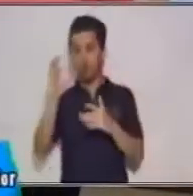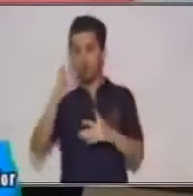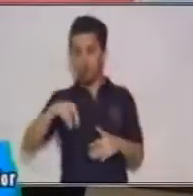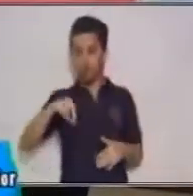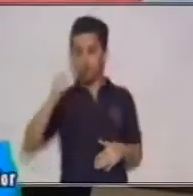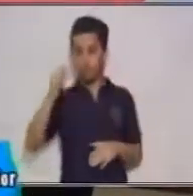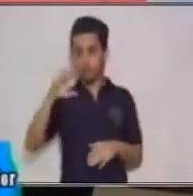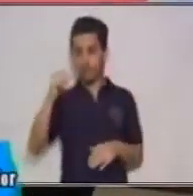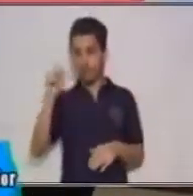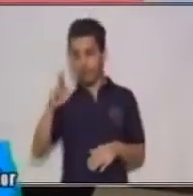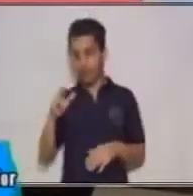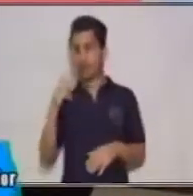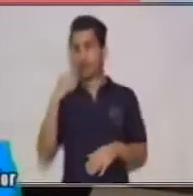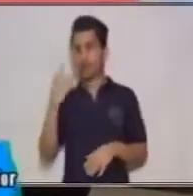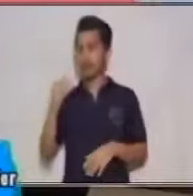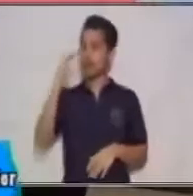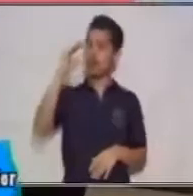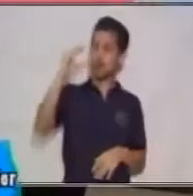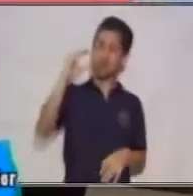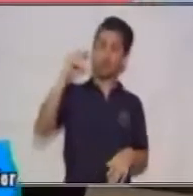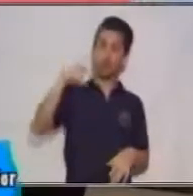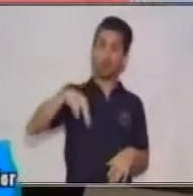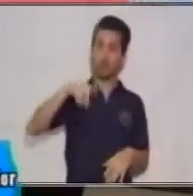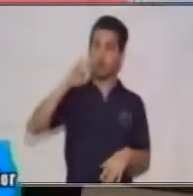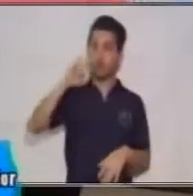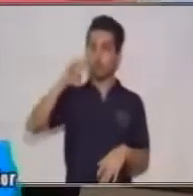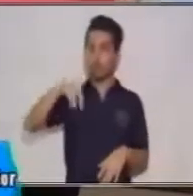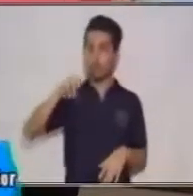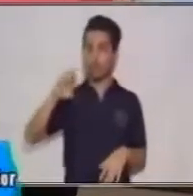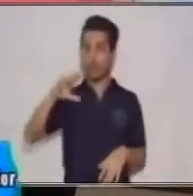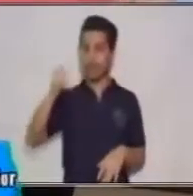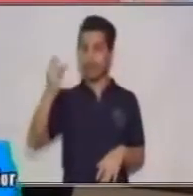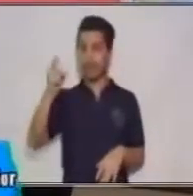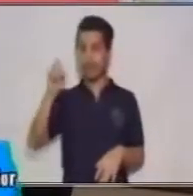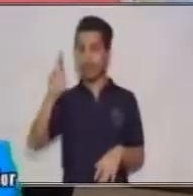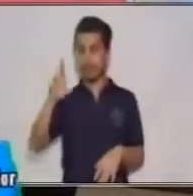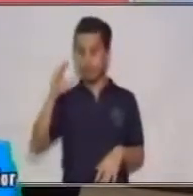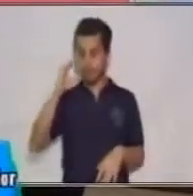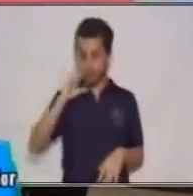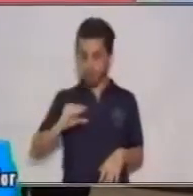un denominador, cuál es más grande en el caso del numerador y cuál es